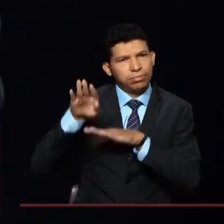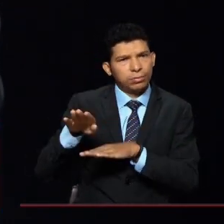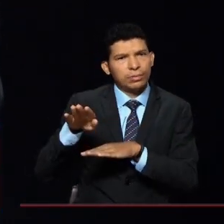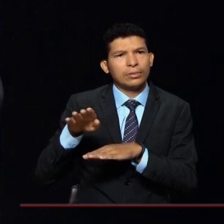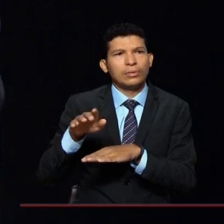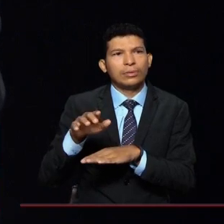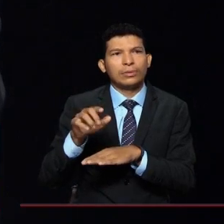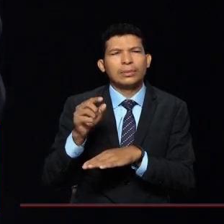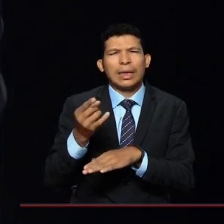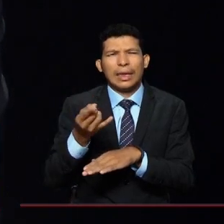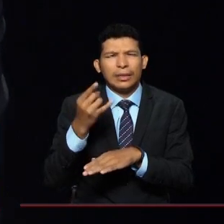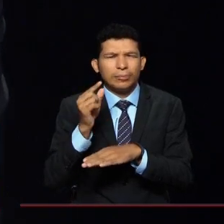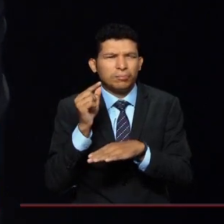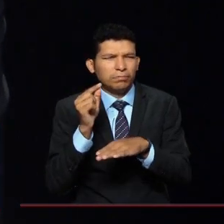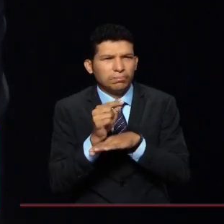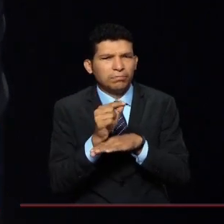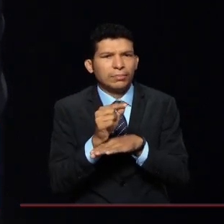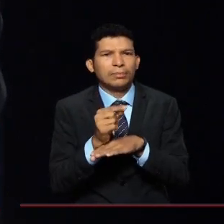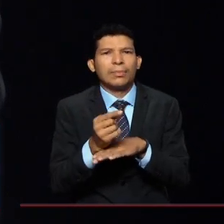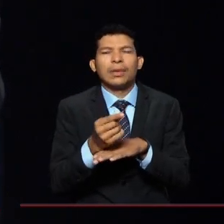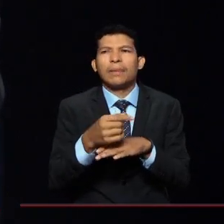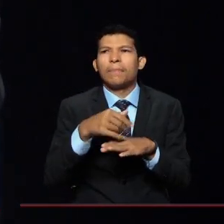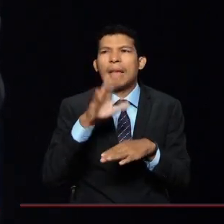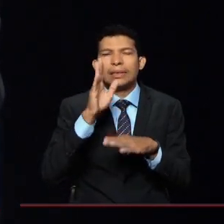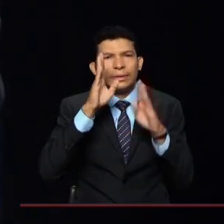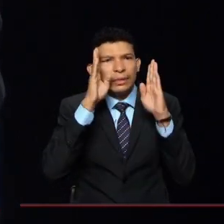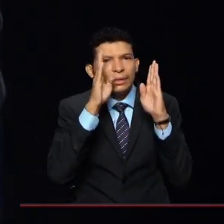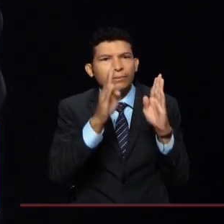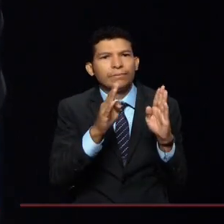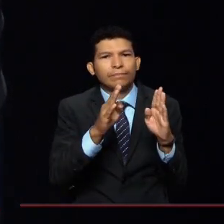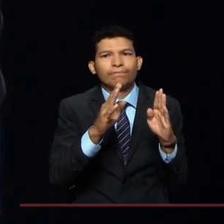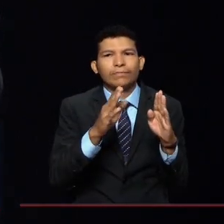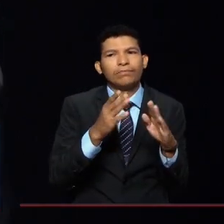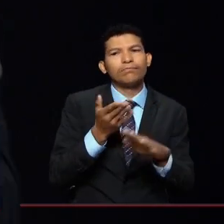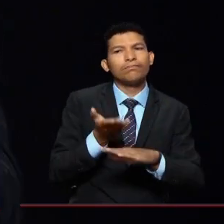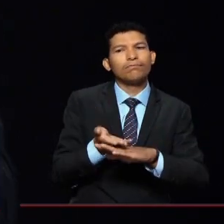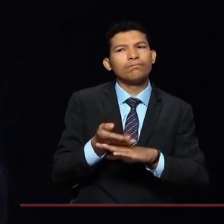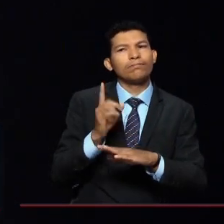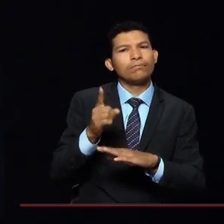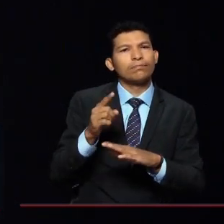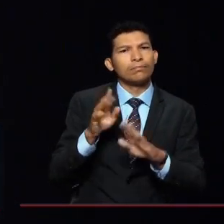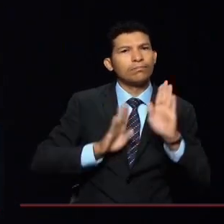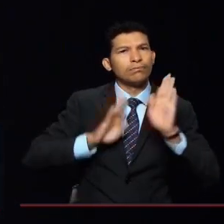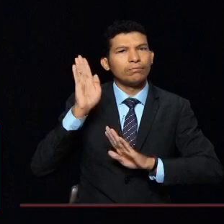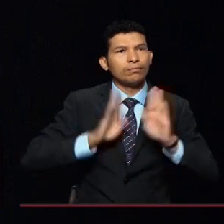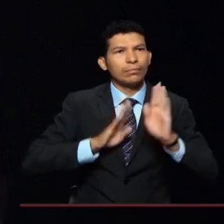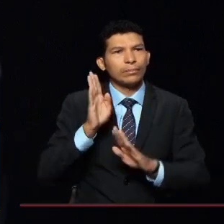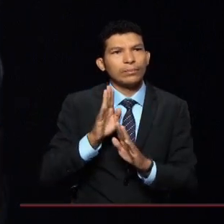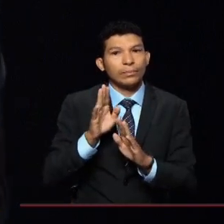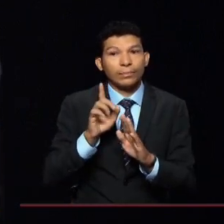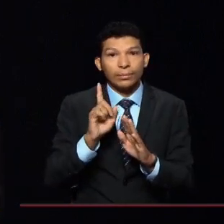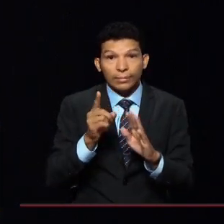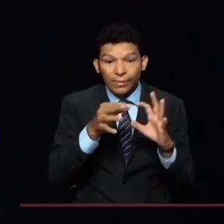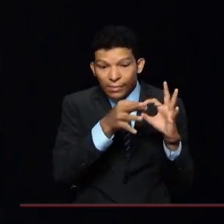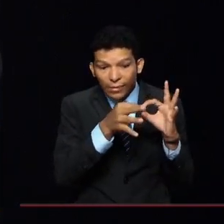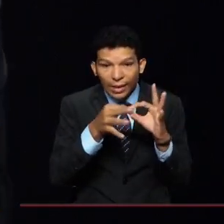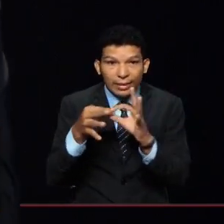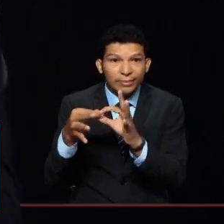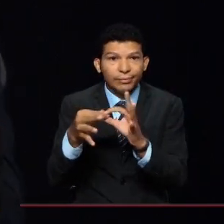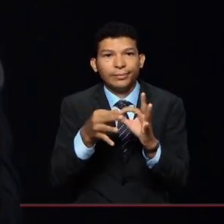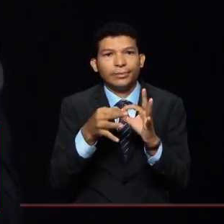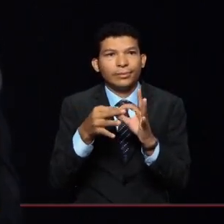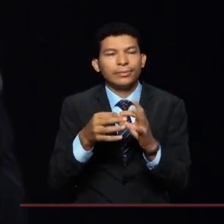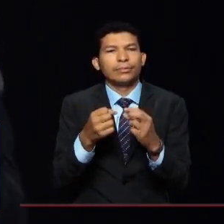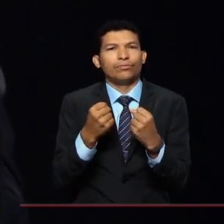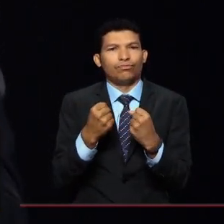muy crítica, una fanaticada que es muy pendiente de lo que se ofrece como candidato. Entonces yo creo que esa unión hace